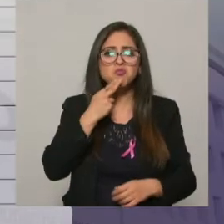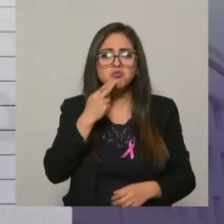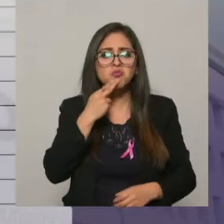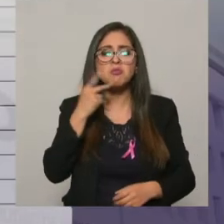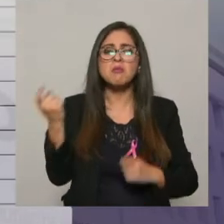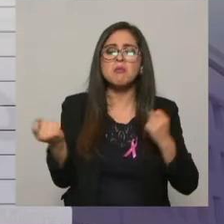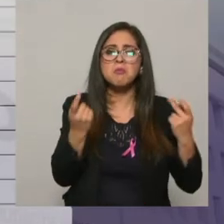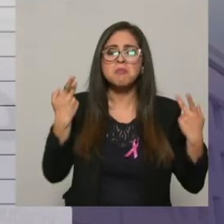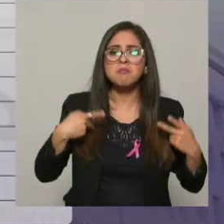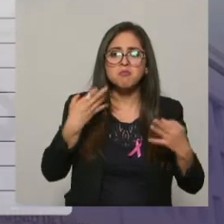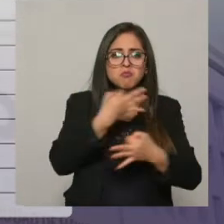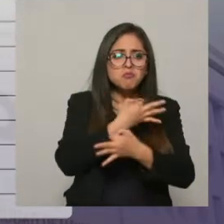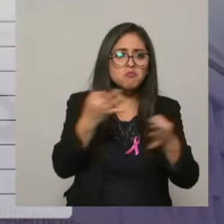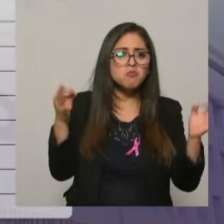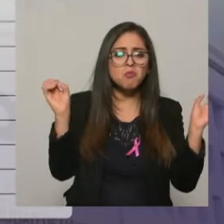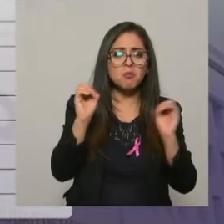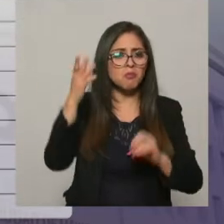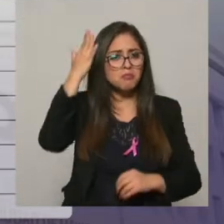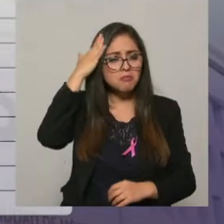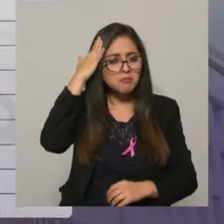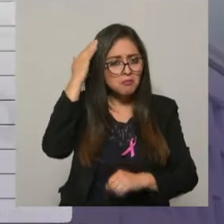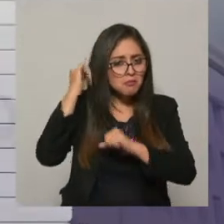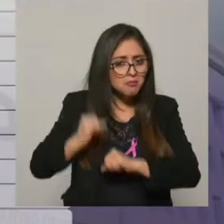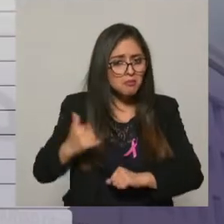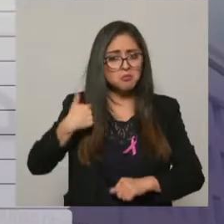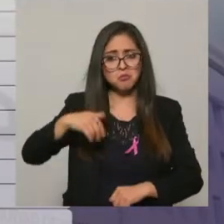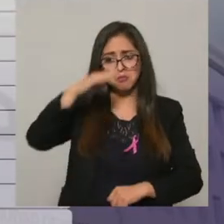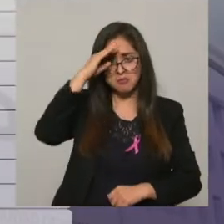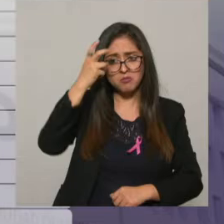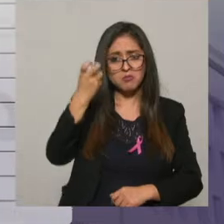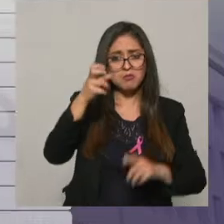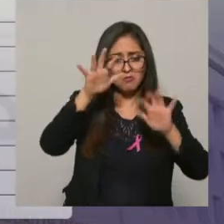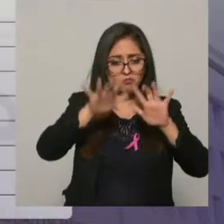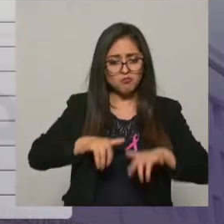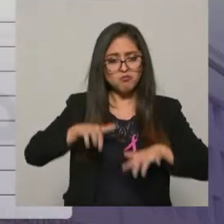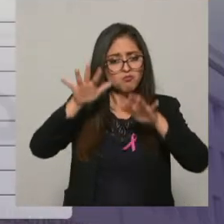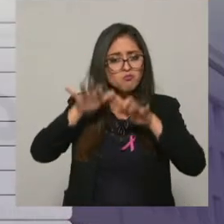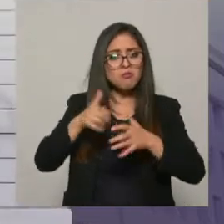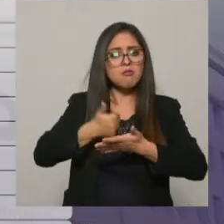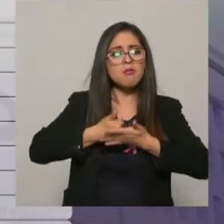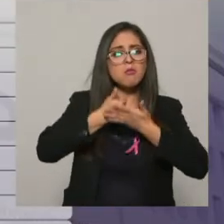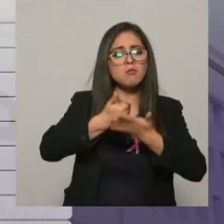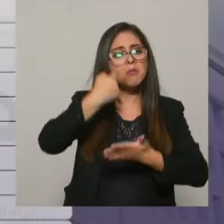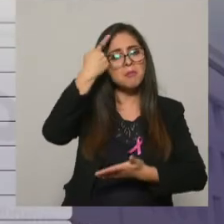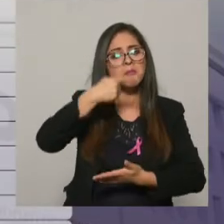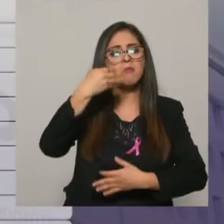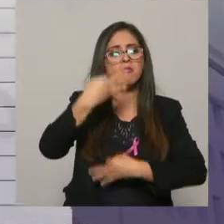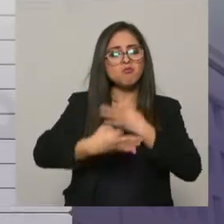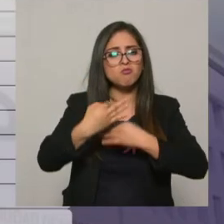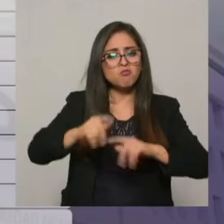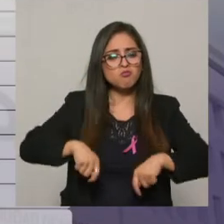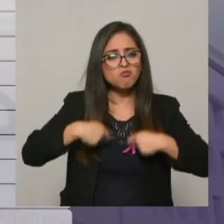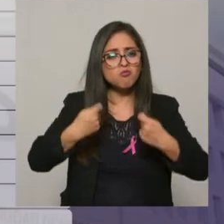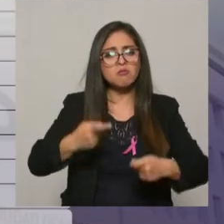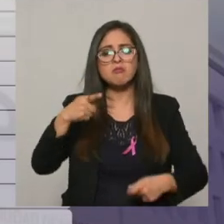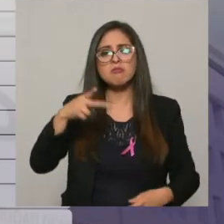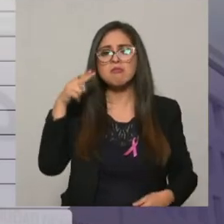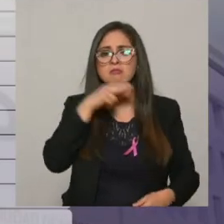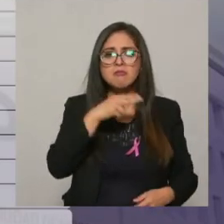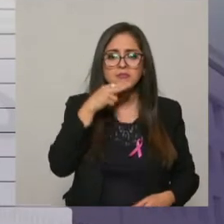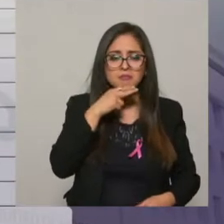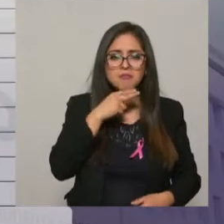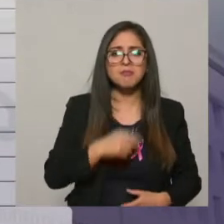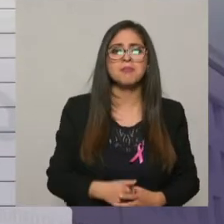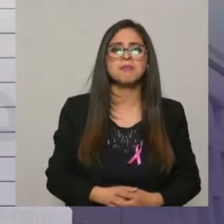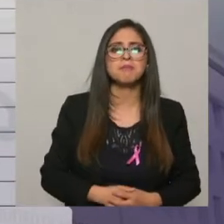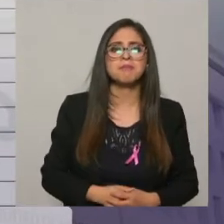las propias autoridades y la verdad es que les ayudaría para la impartición de justicia de una manera mucho más rápida y